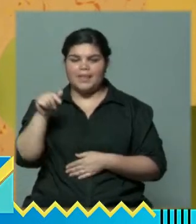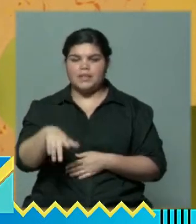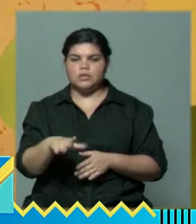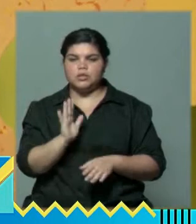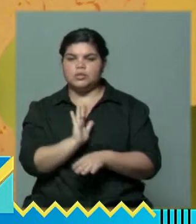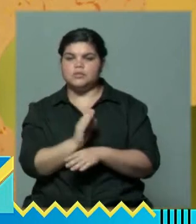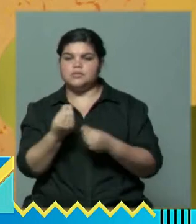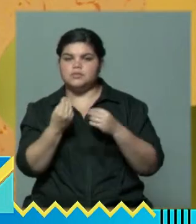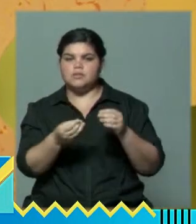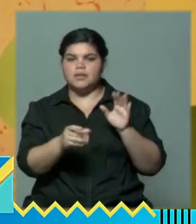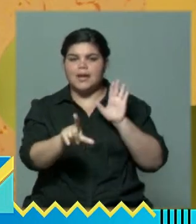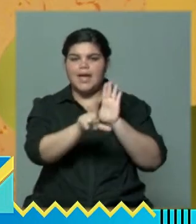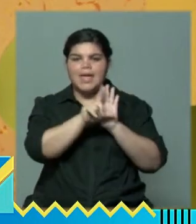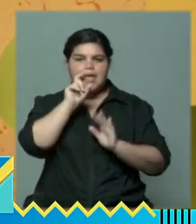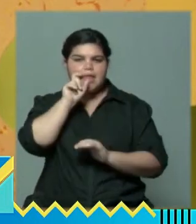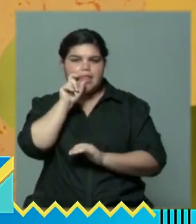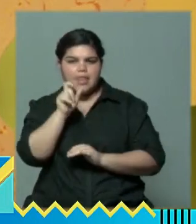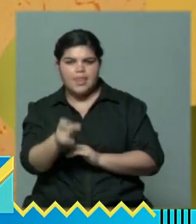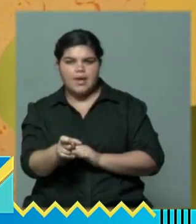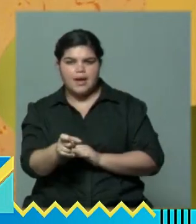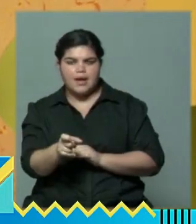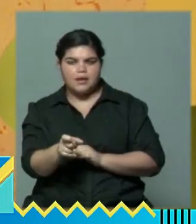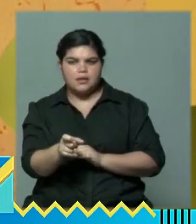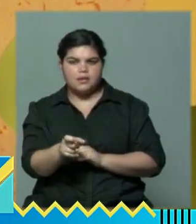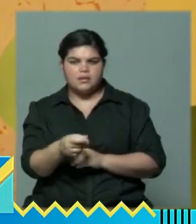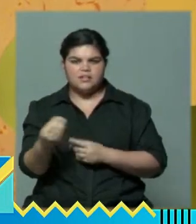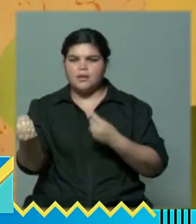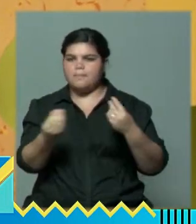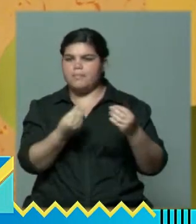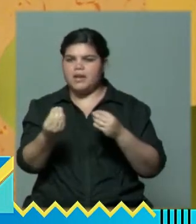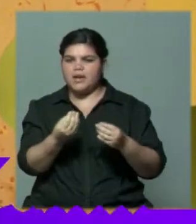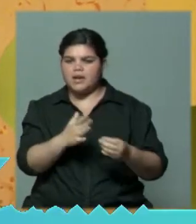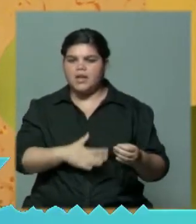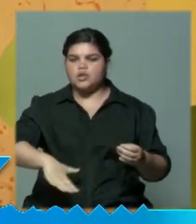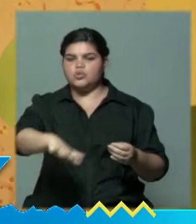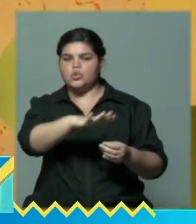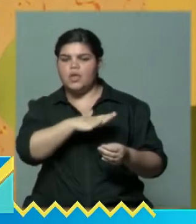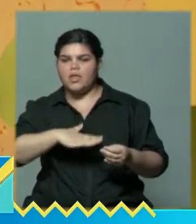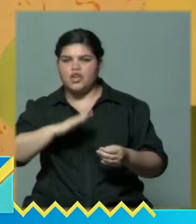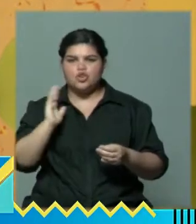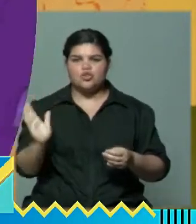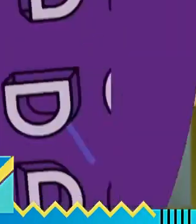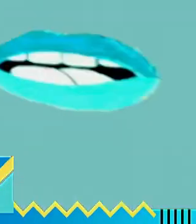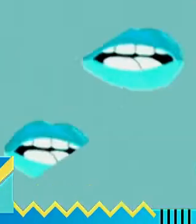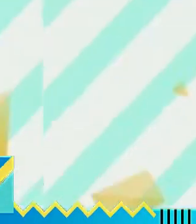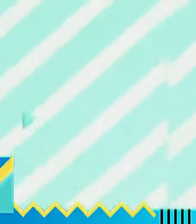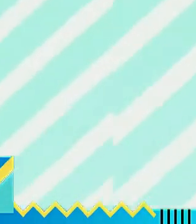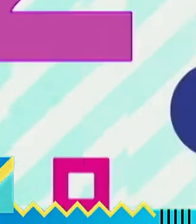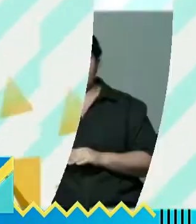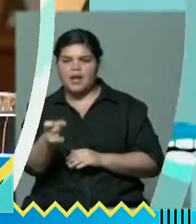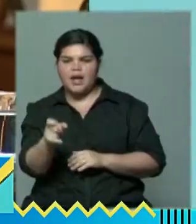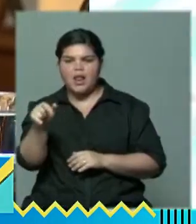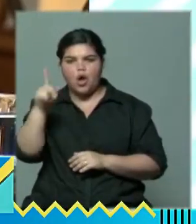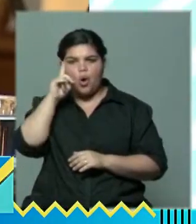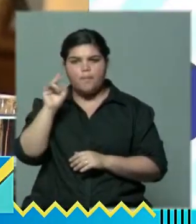al conjunto de la ciudadanía. ¿Con qué objetivo? Claro. ¿Para qué se pone al conjunto de la ciudadanía a merced del criterio de un policía?